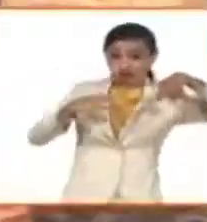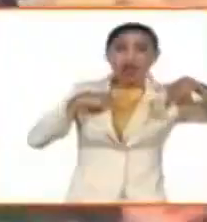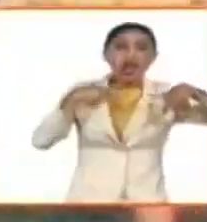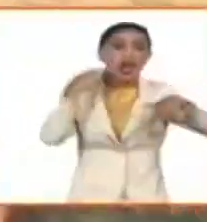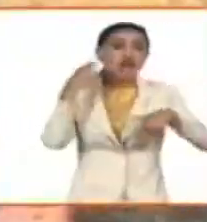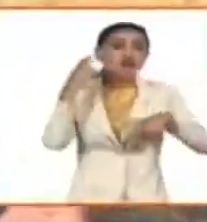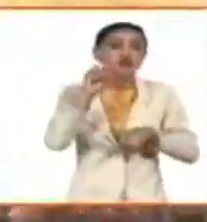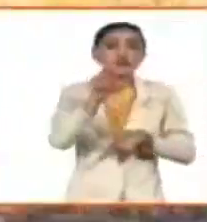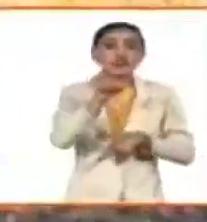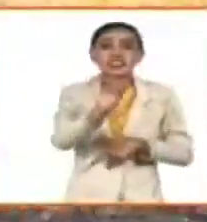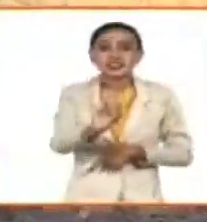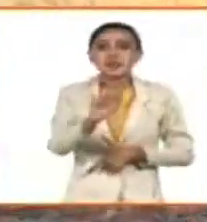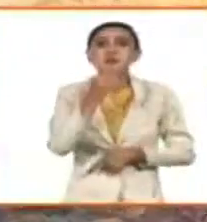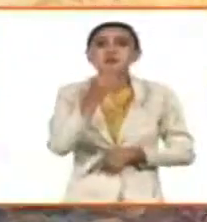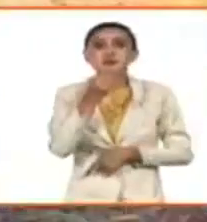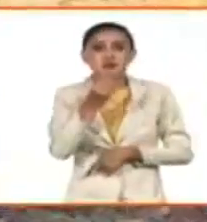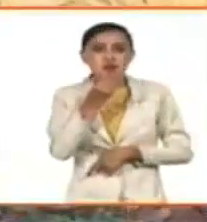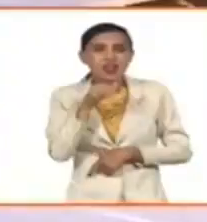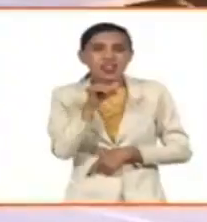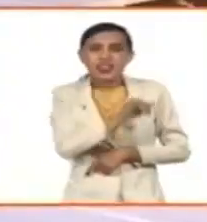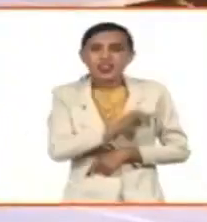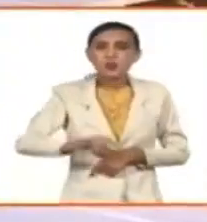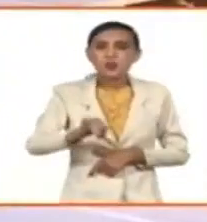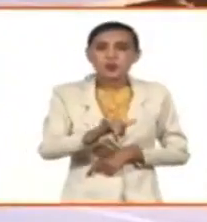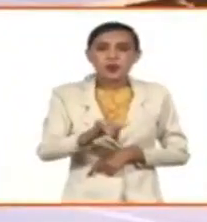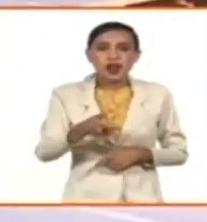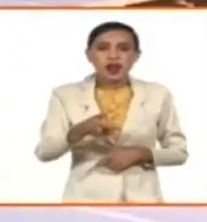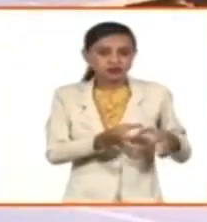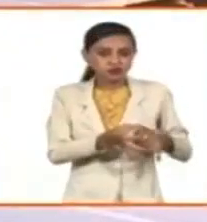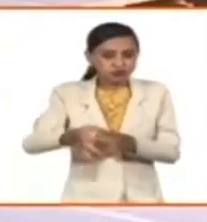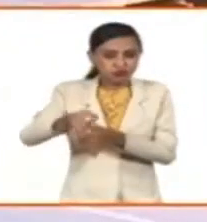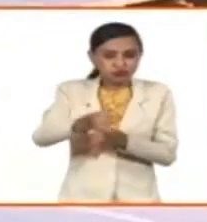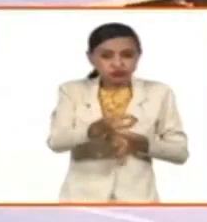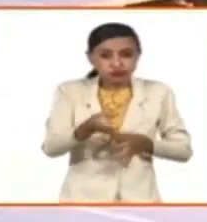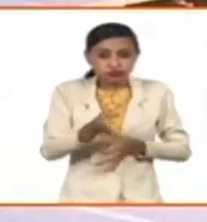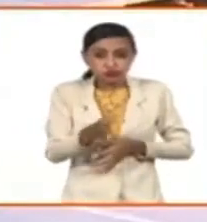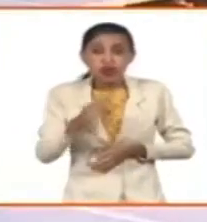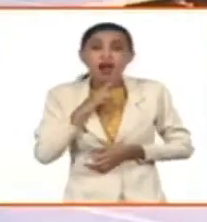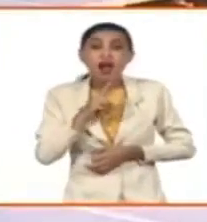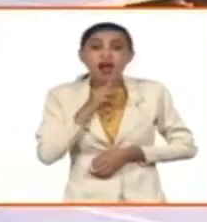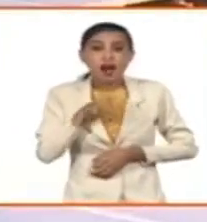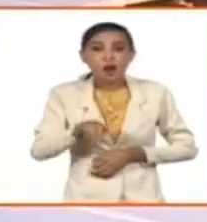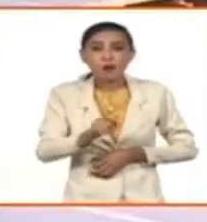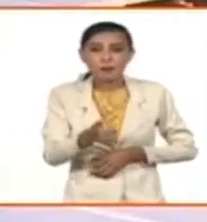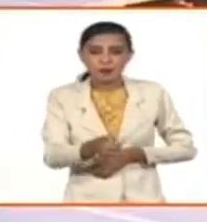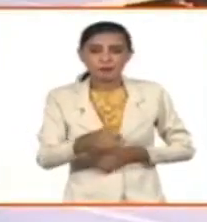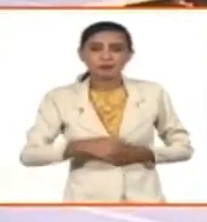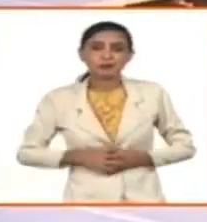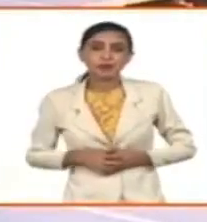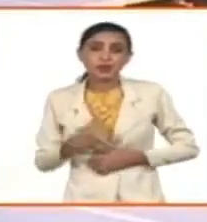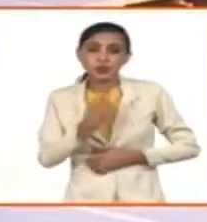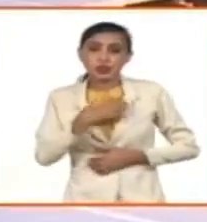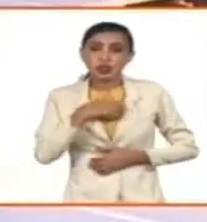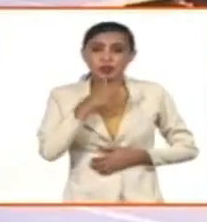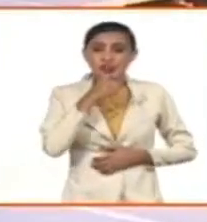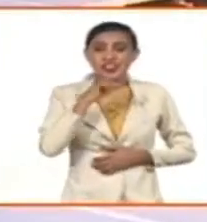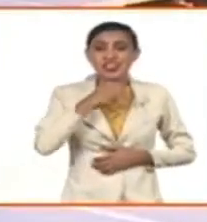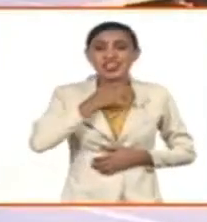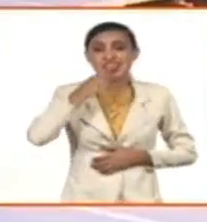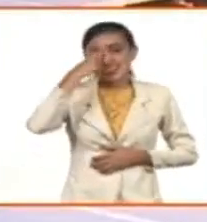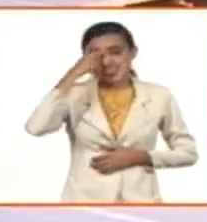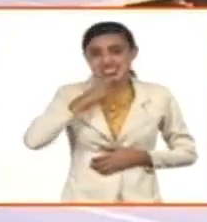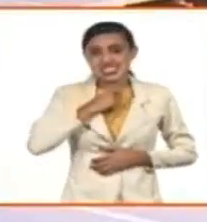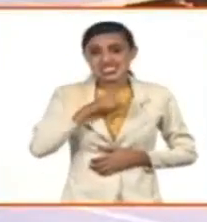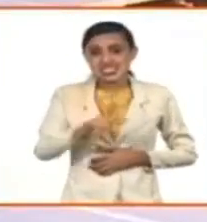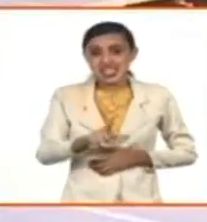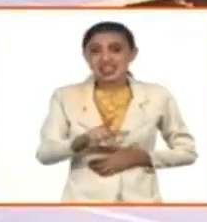riego efectivo del área cultivable. Nosotros contamos con sistema de riego diésel. Ellos decidieron por parte del proyecto potenciarlo con